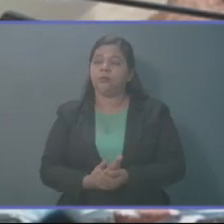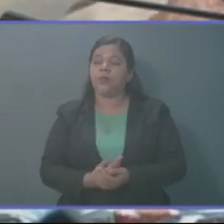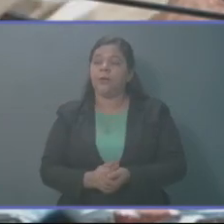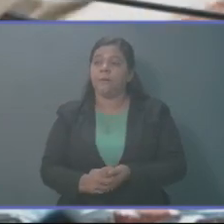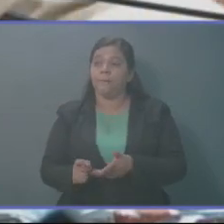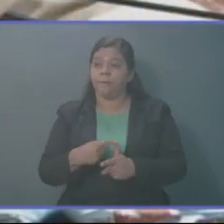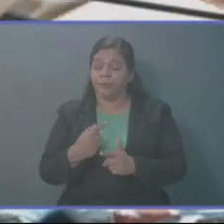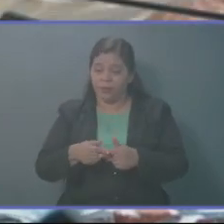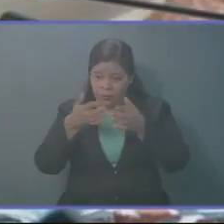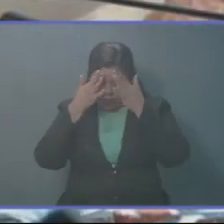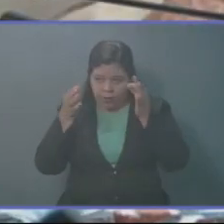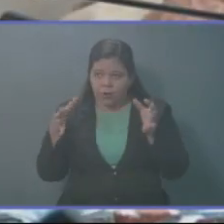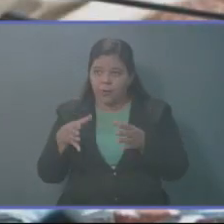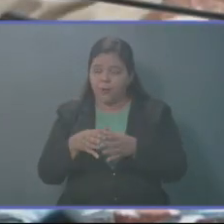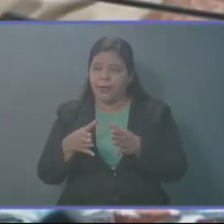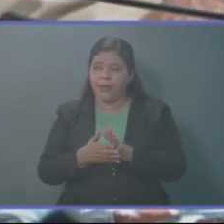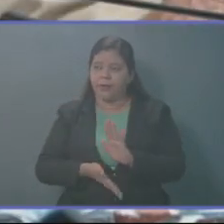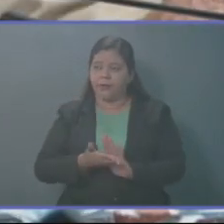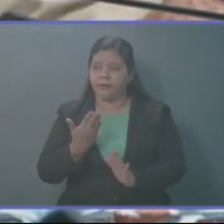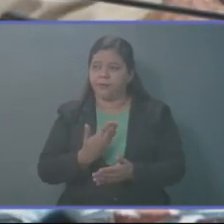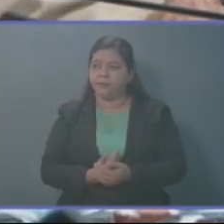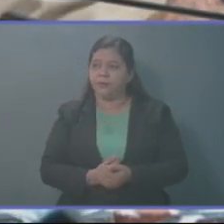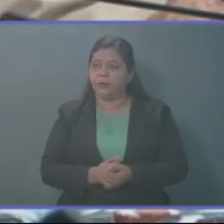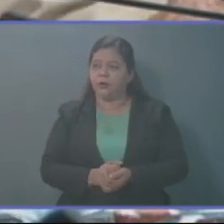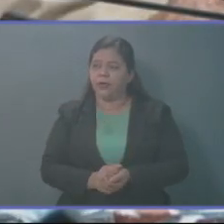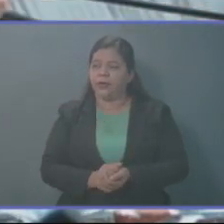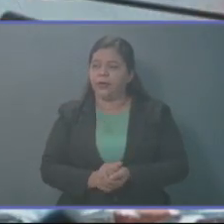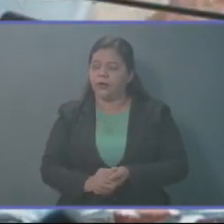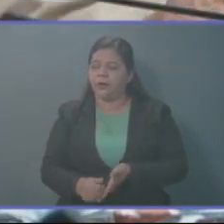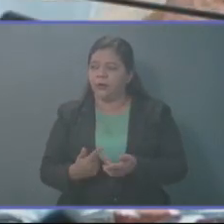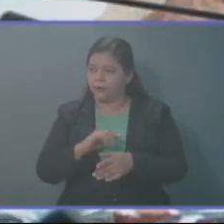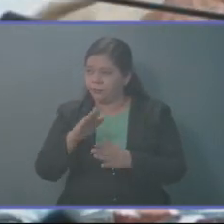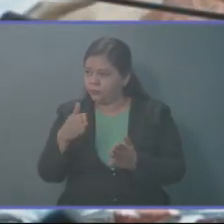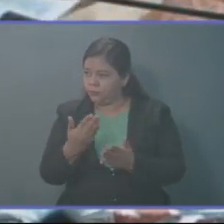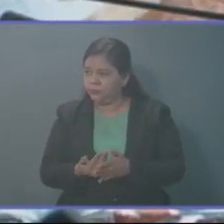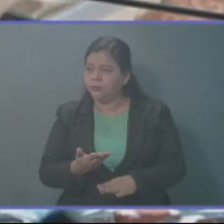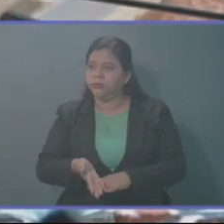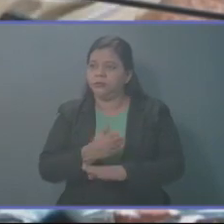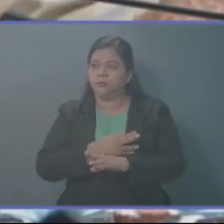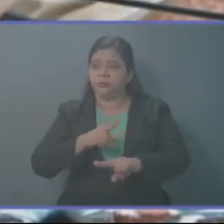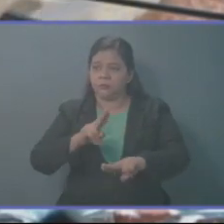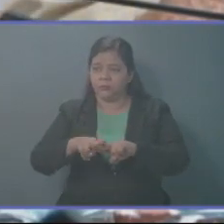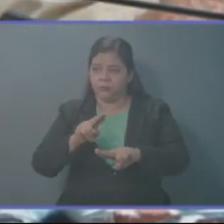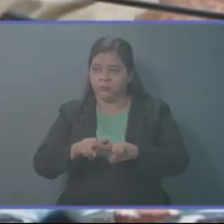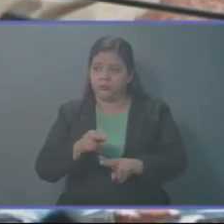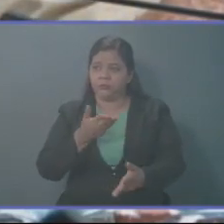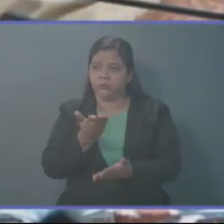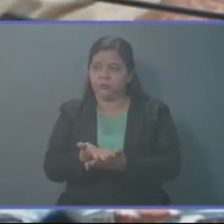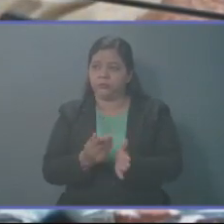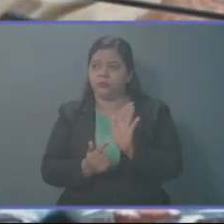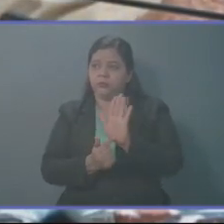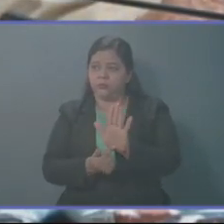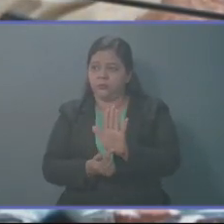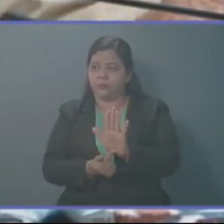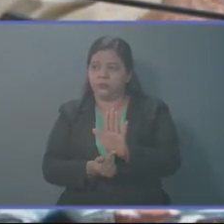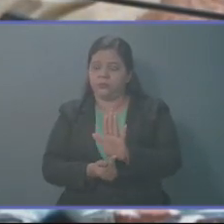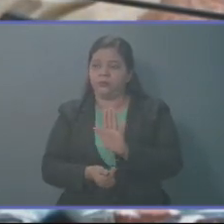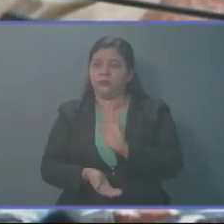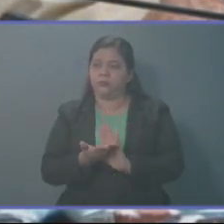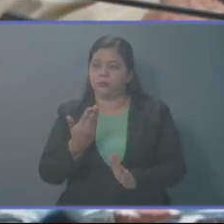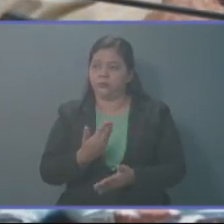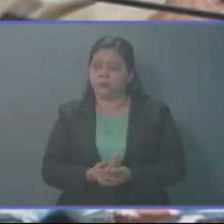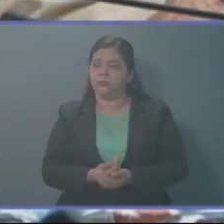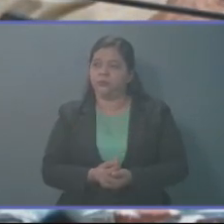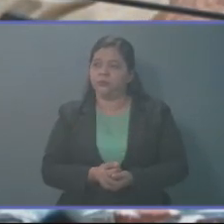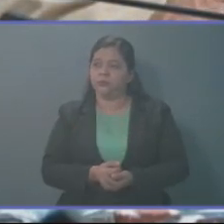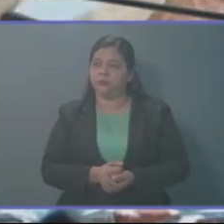dictamen fiscal. El grupo parlamentario de Arena había presentado una propuesta semejante, pero